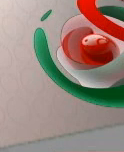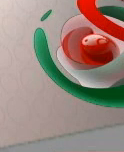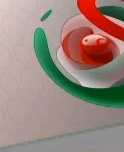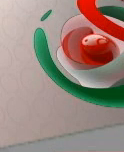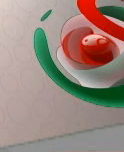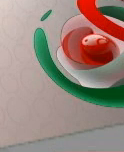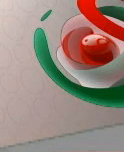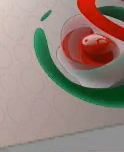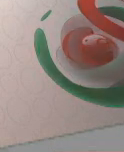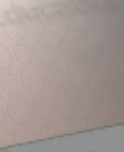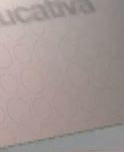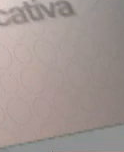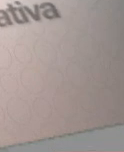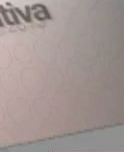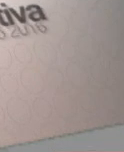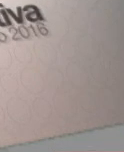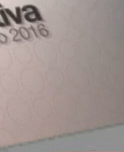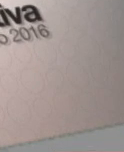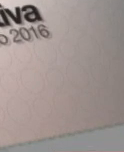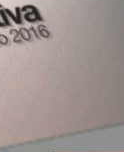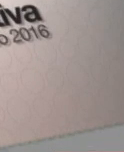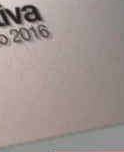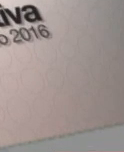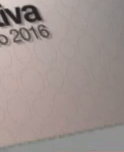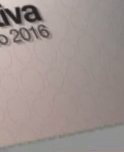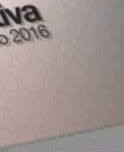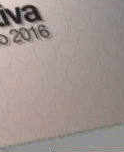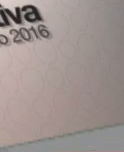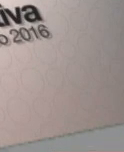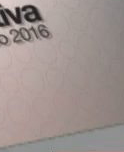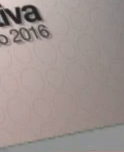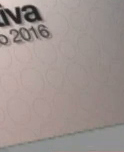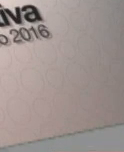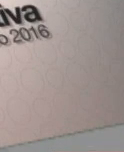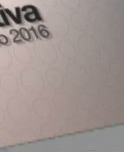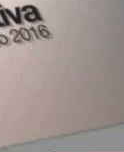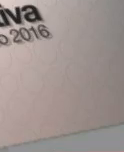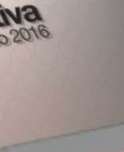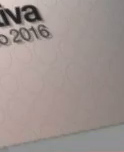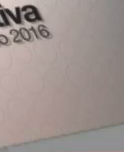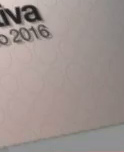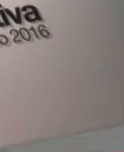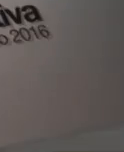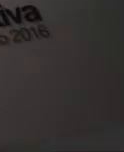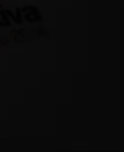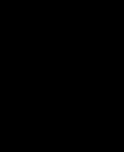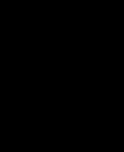Esto es México al Día.